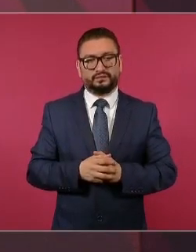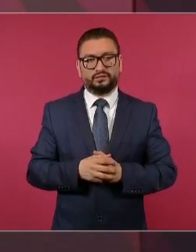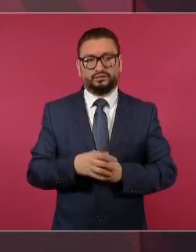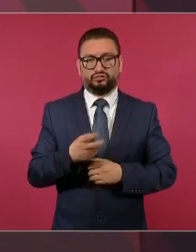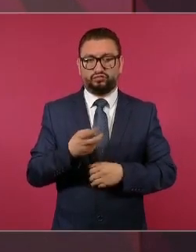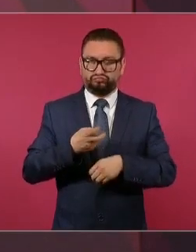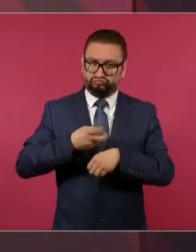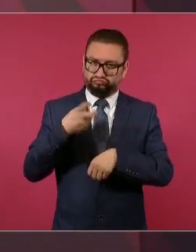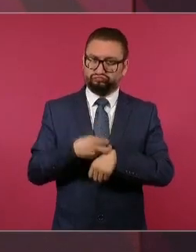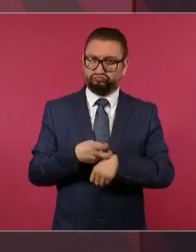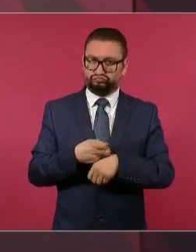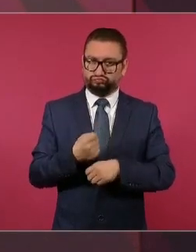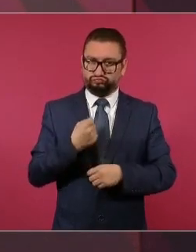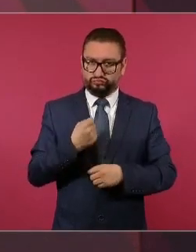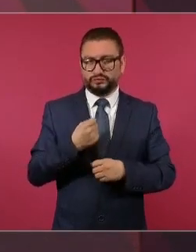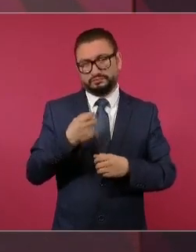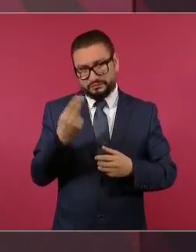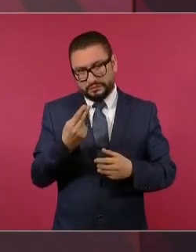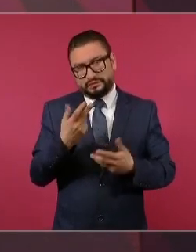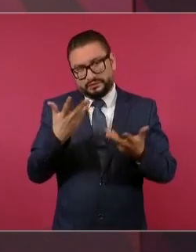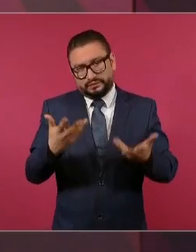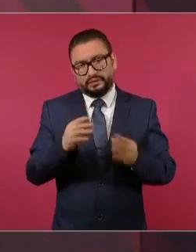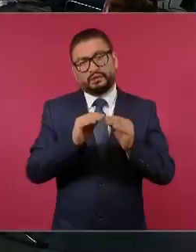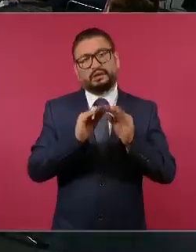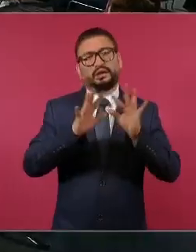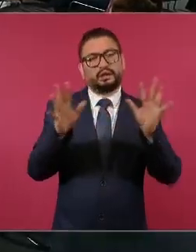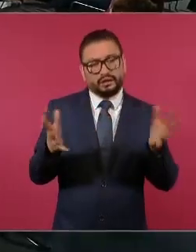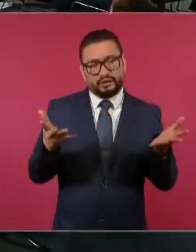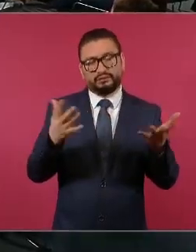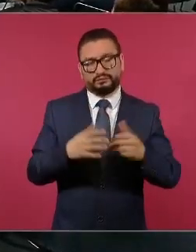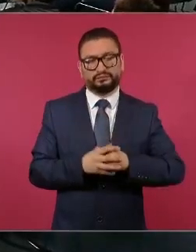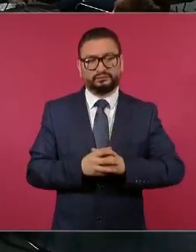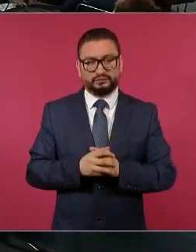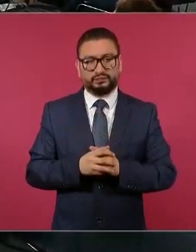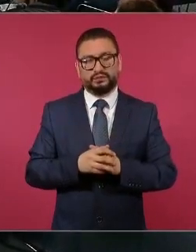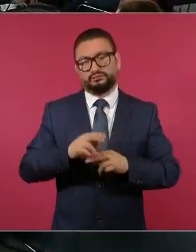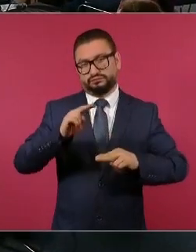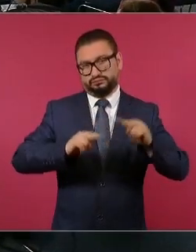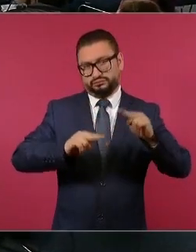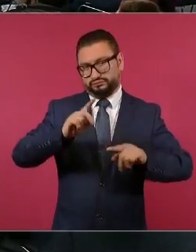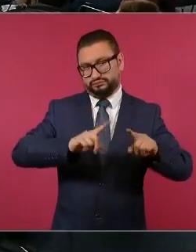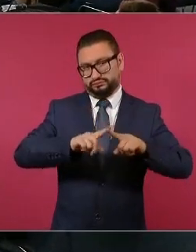ser enérgicos. Eso mismo, claro, en otra proporción,